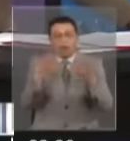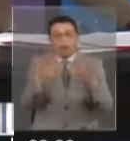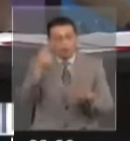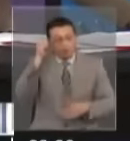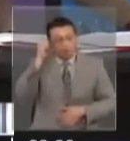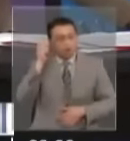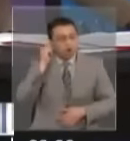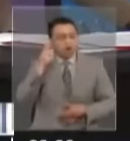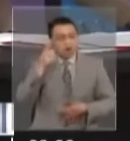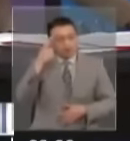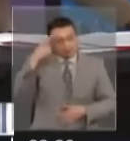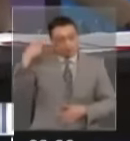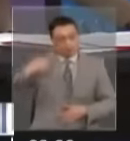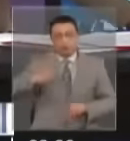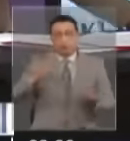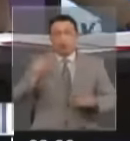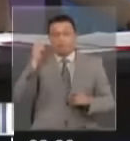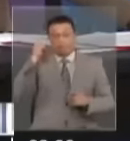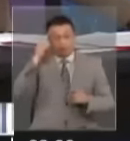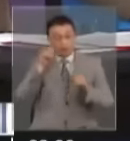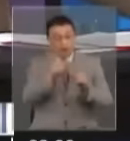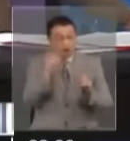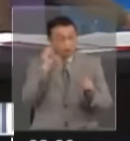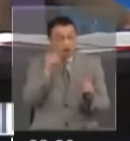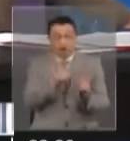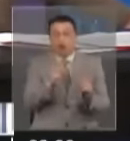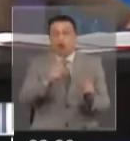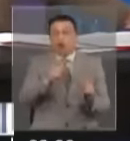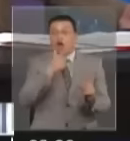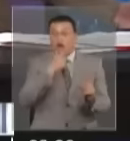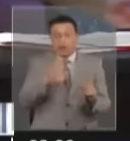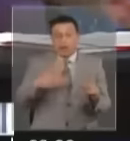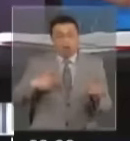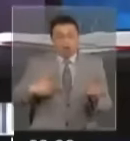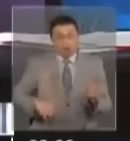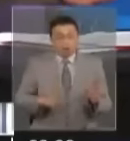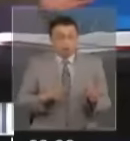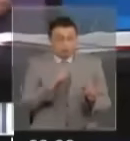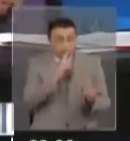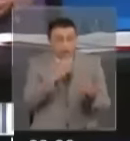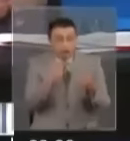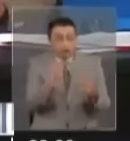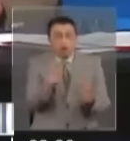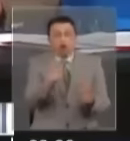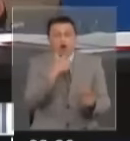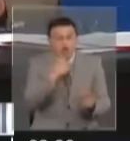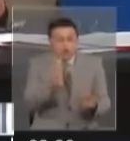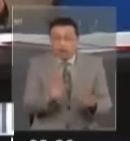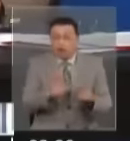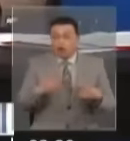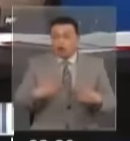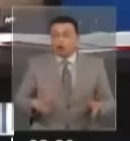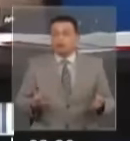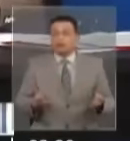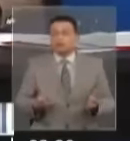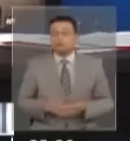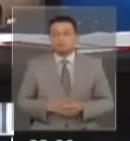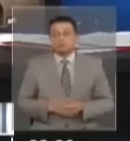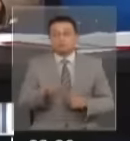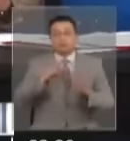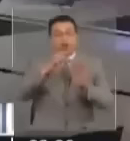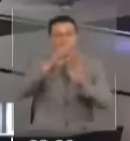decidir, doctora, nada más. Pero piensa en la mujer también. Piensa en ella, porque a lo mejor no quiere abortar. Pero bien, pues si no quiere, no quiere. Y eso es lo que uno quiere. Pero el